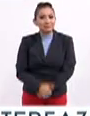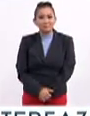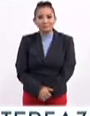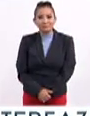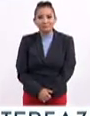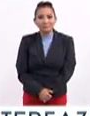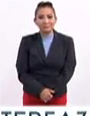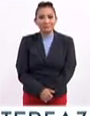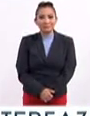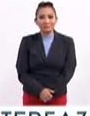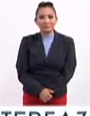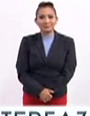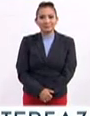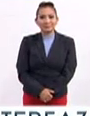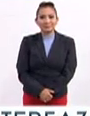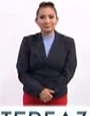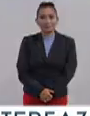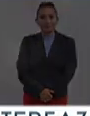Londres.